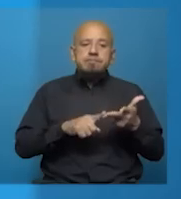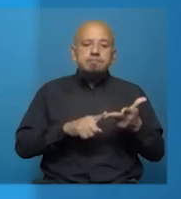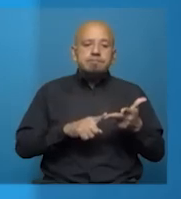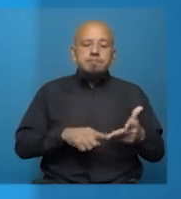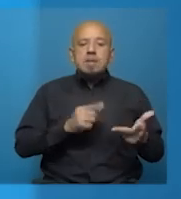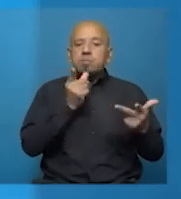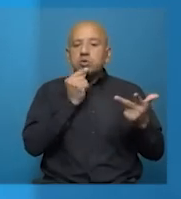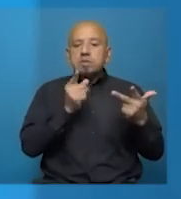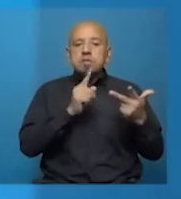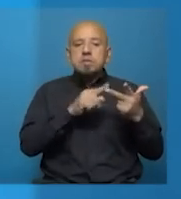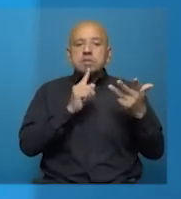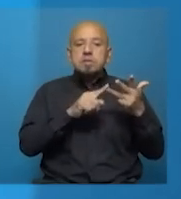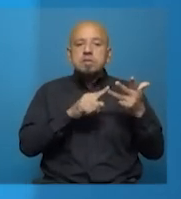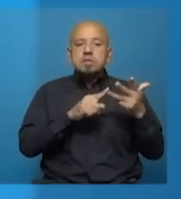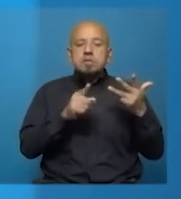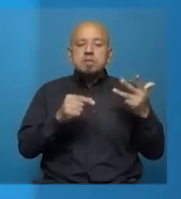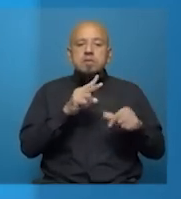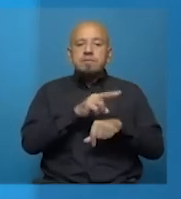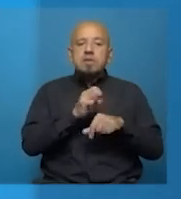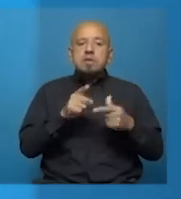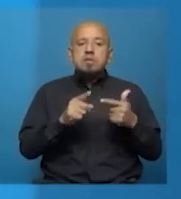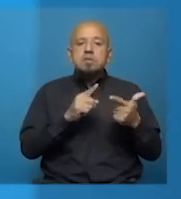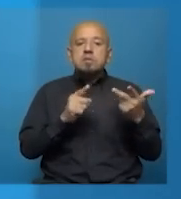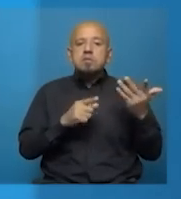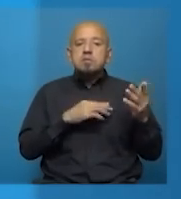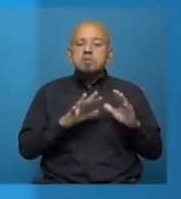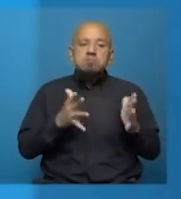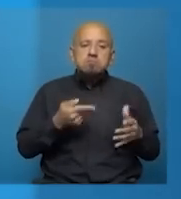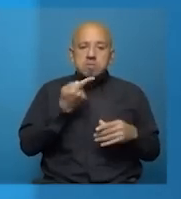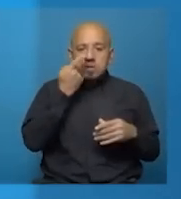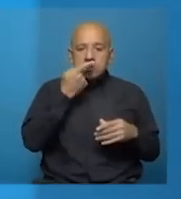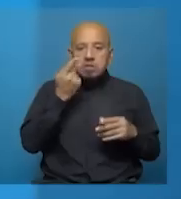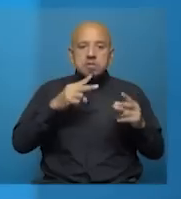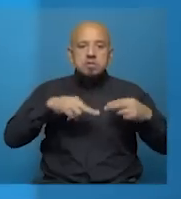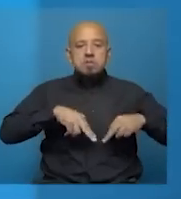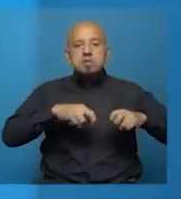la policía, ni la propia fiscalía tienen ningún interés de investigar.